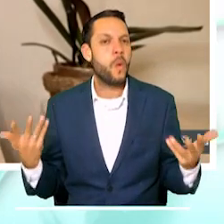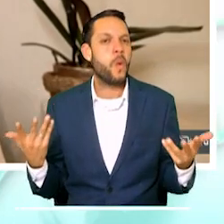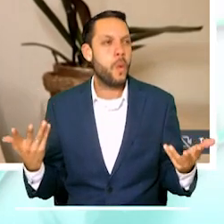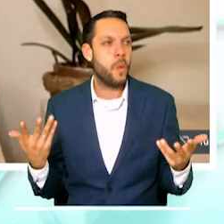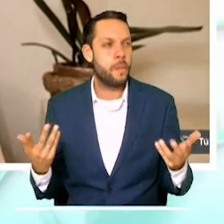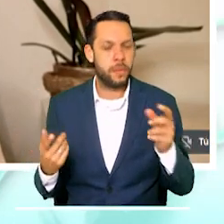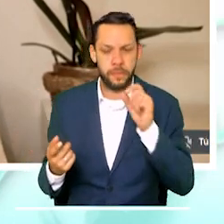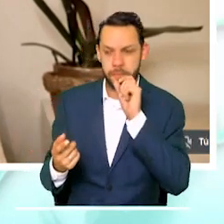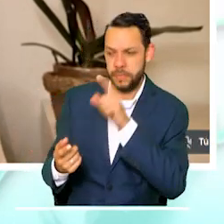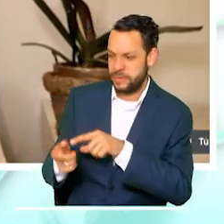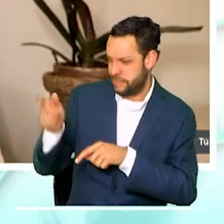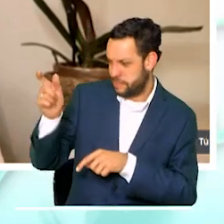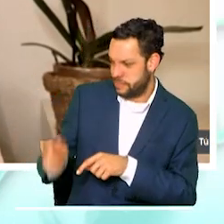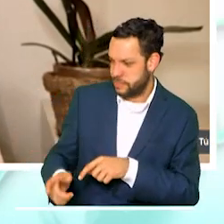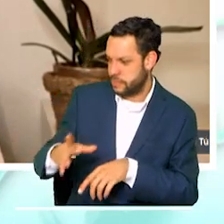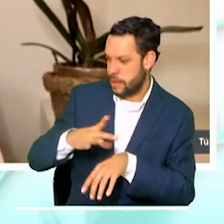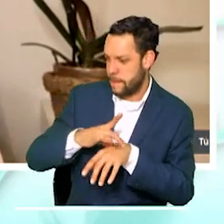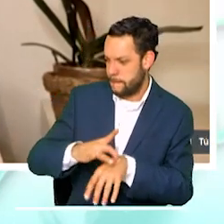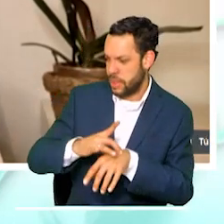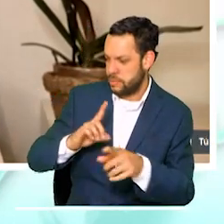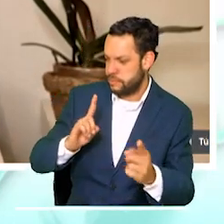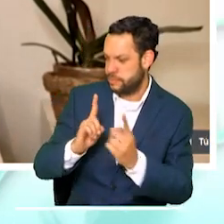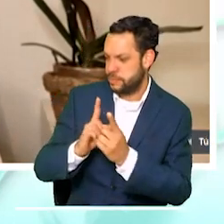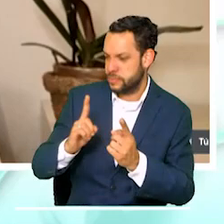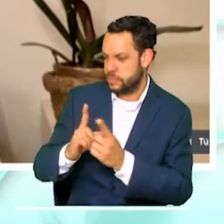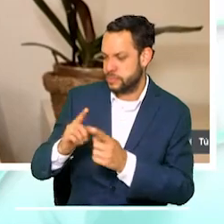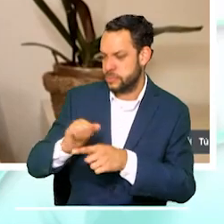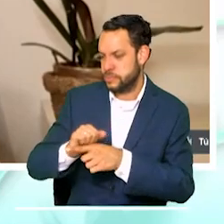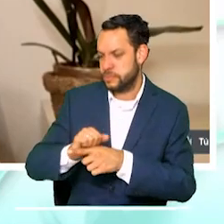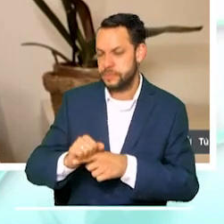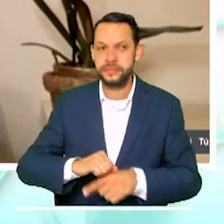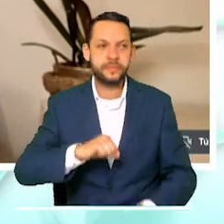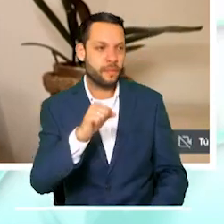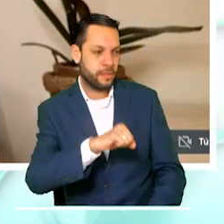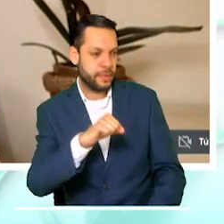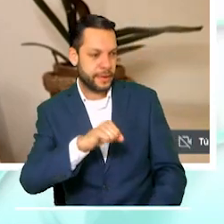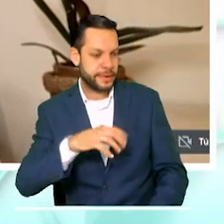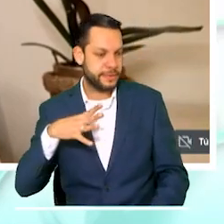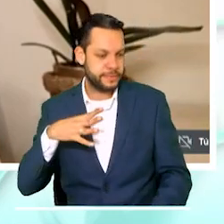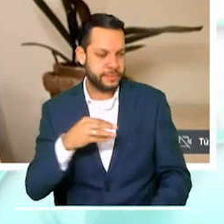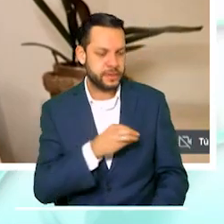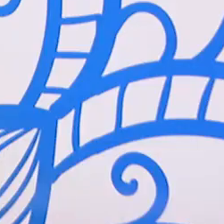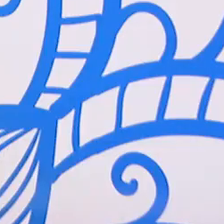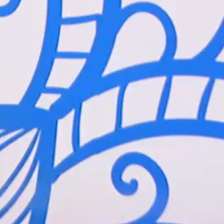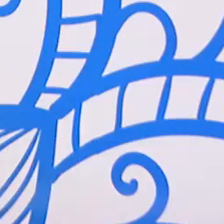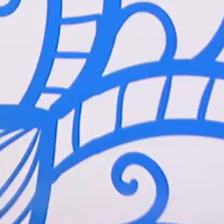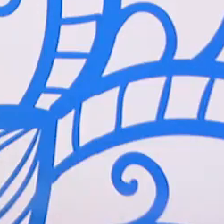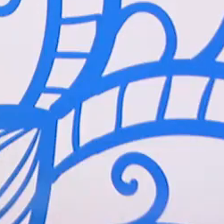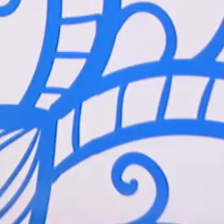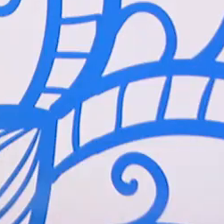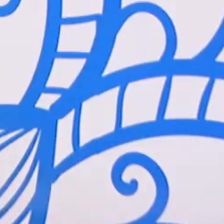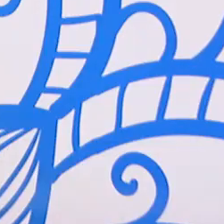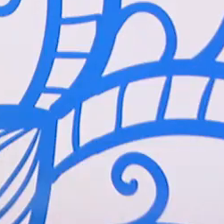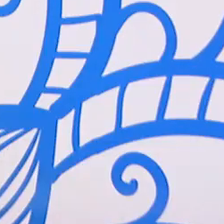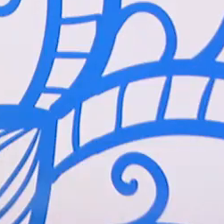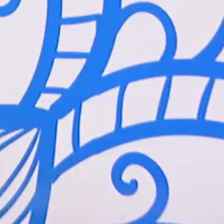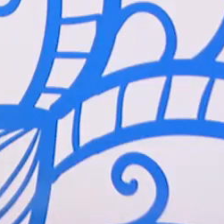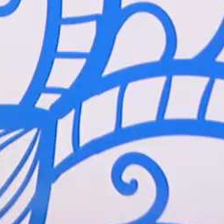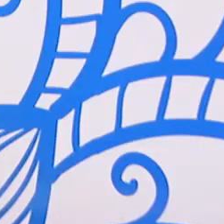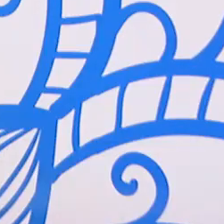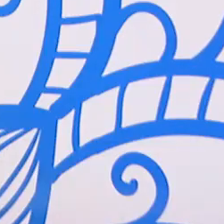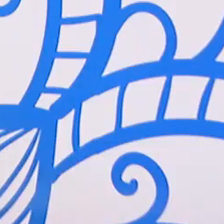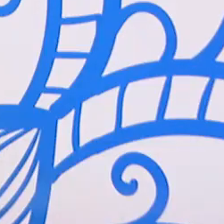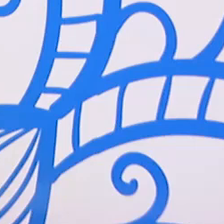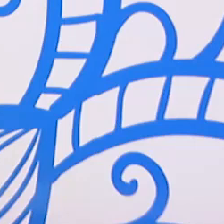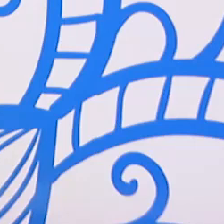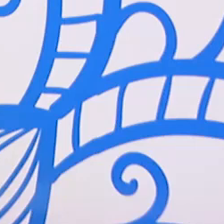todo esto al consultorio? Esta es la parte en la que nosotros quisiéramos que todos nuestros pacientes llegaran al consultorio en